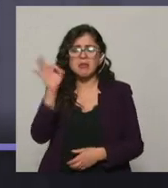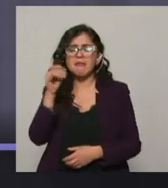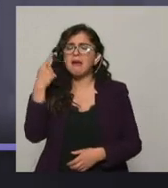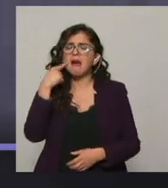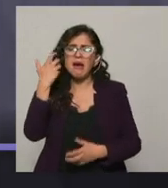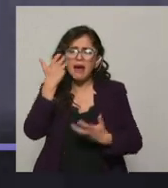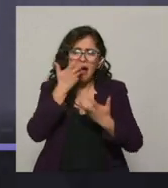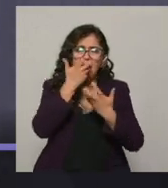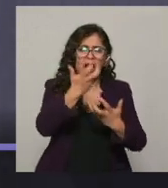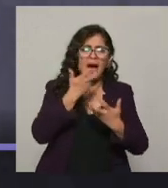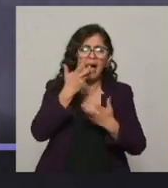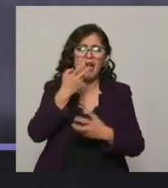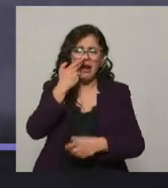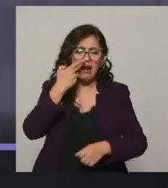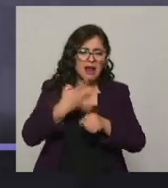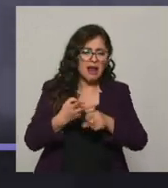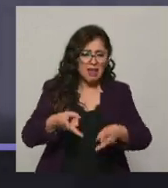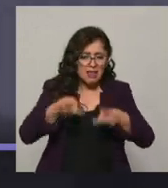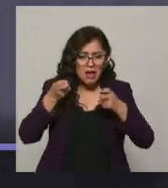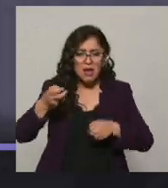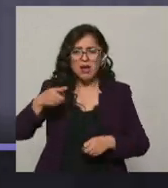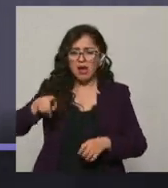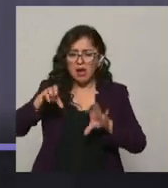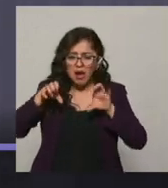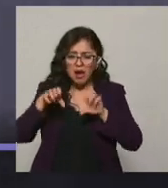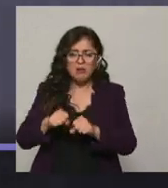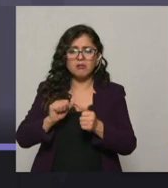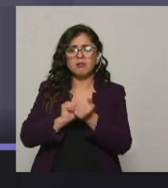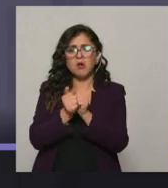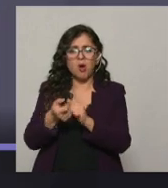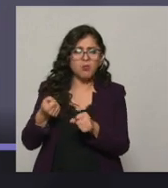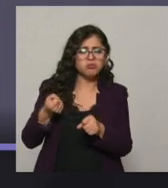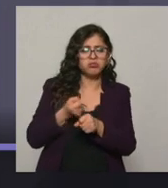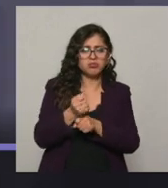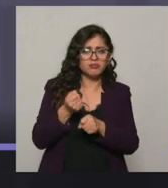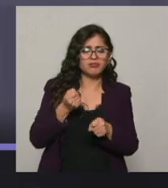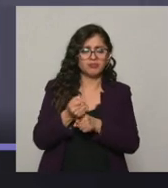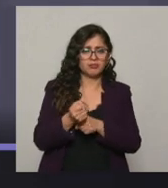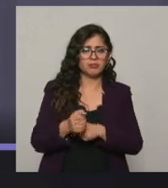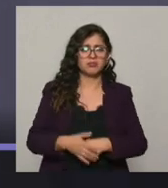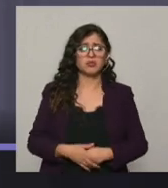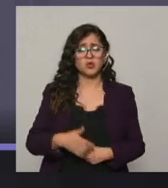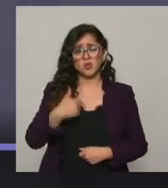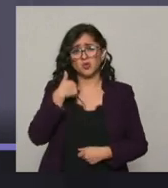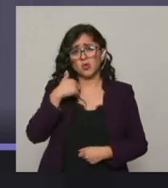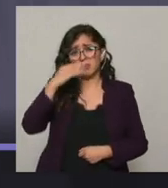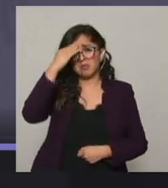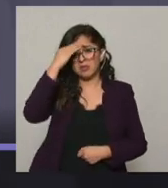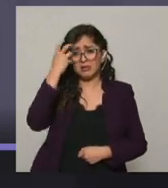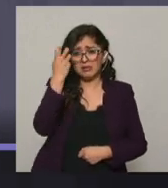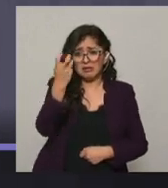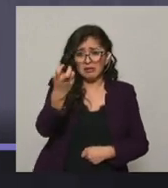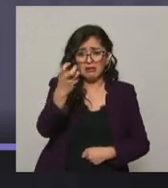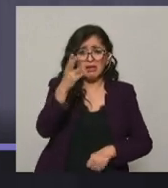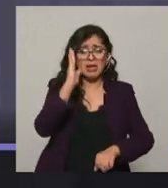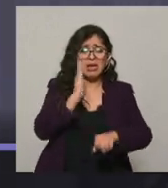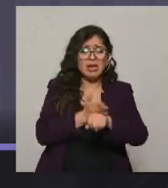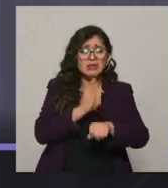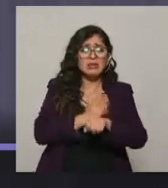correcto, aquí ya lo detenemos, lo agarramos y lo empiezan a golpear. Yo creo que este tipo de castigos los hemos visto muy